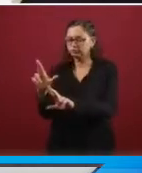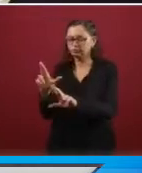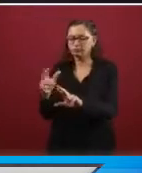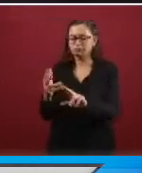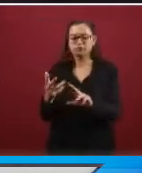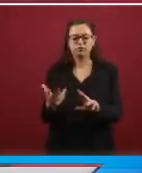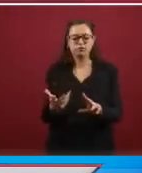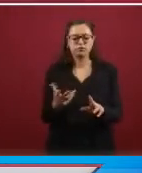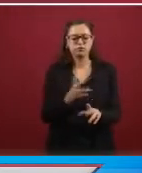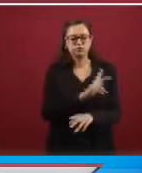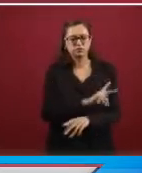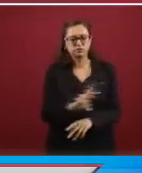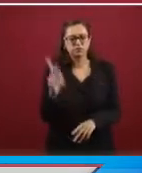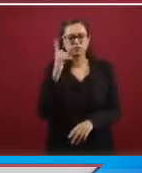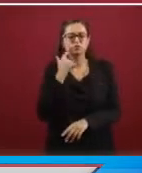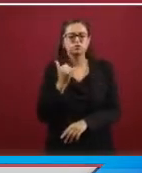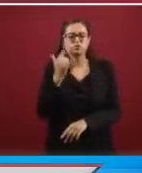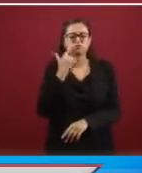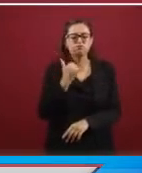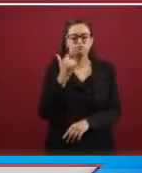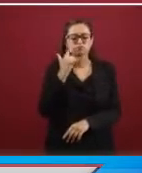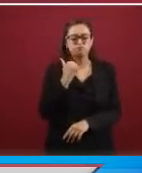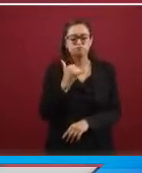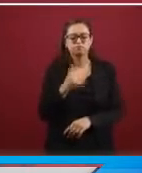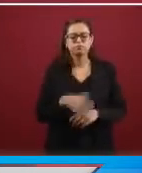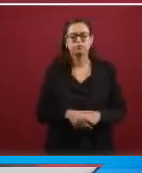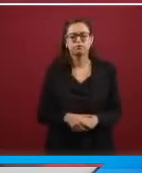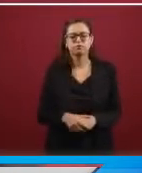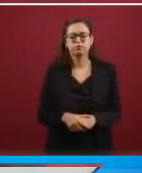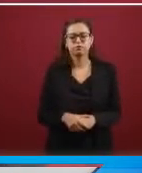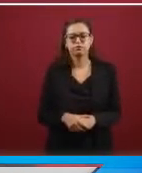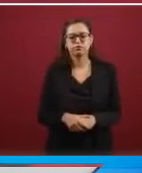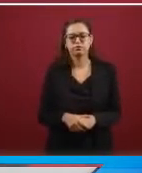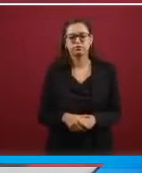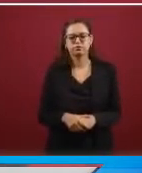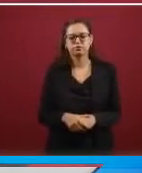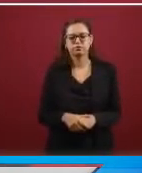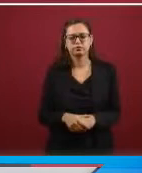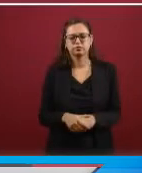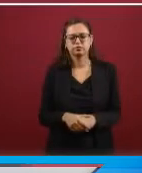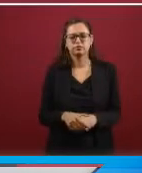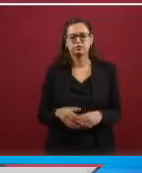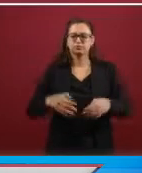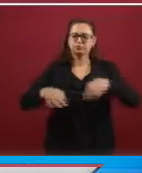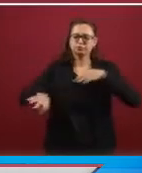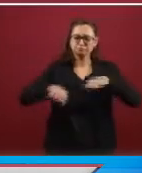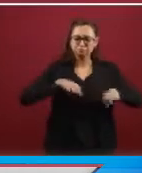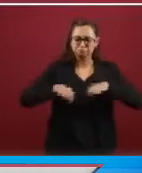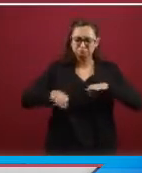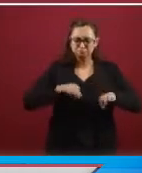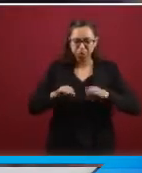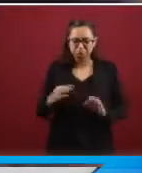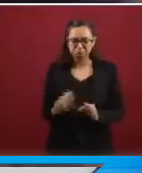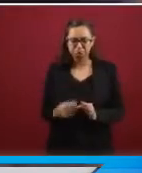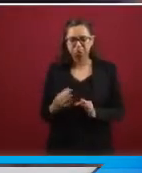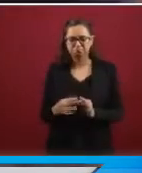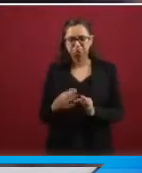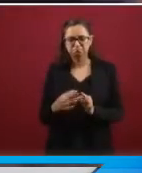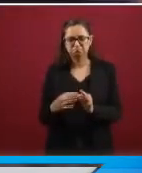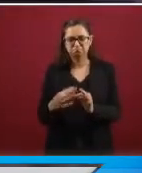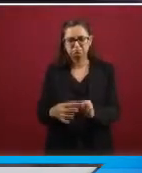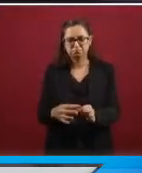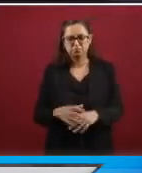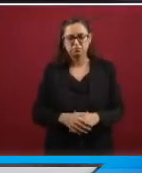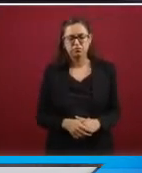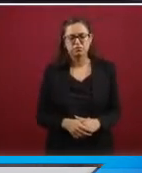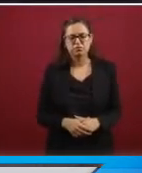por la razón, nada por la fuerza. Se garantiza la libre manifestación sin agresión a los demás. Reafirma que no habrá represión como lo